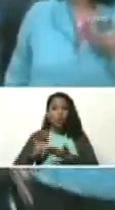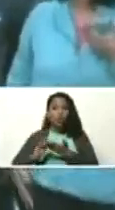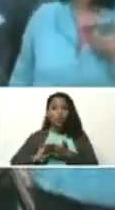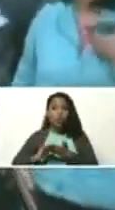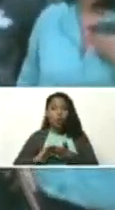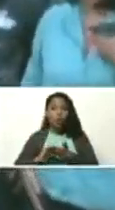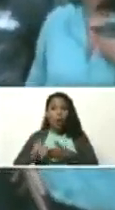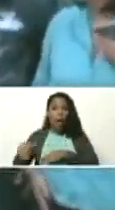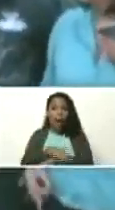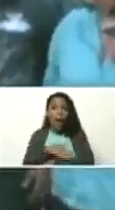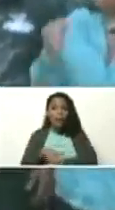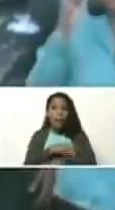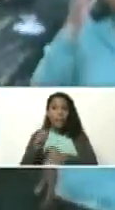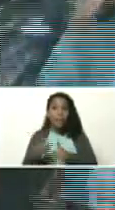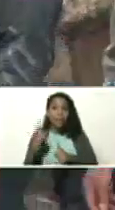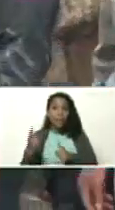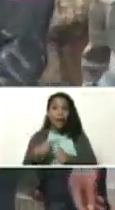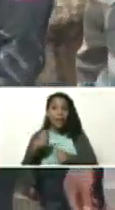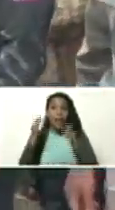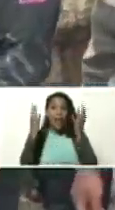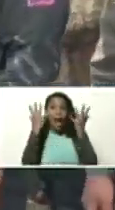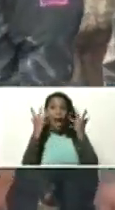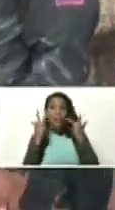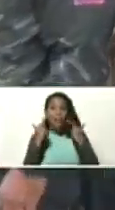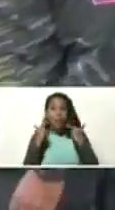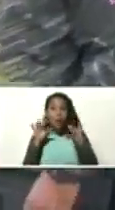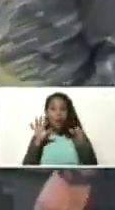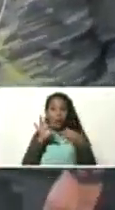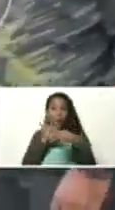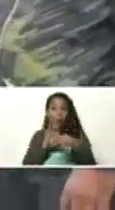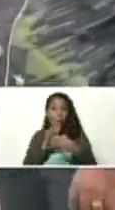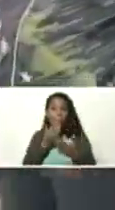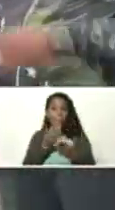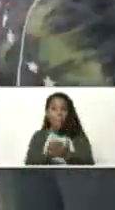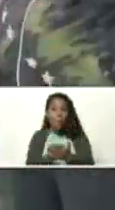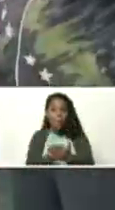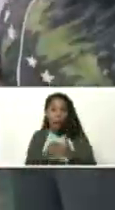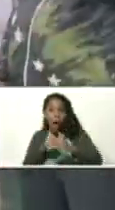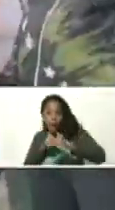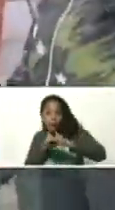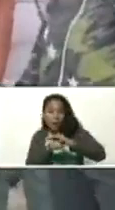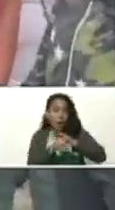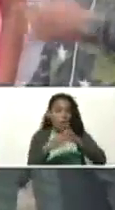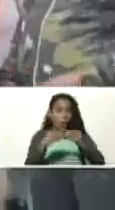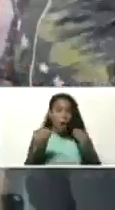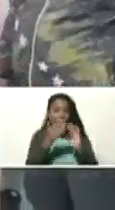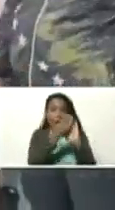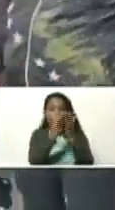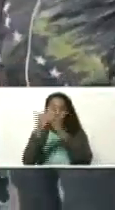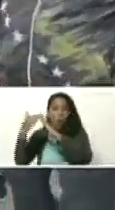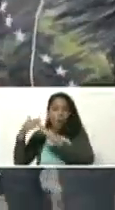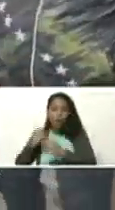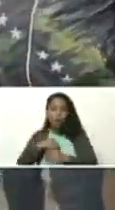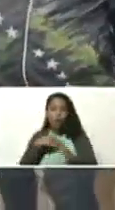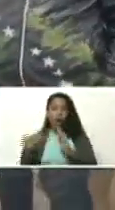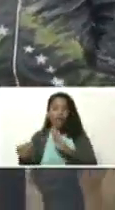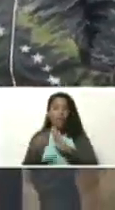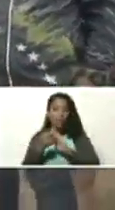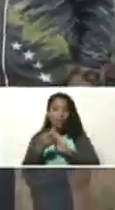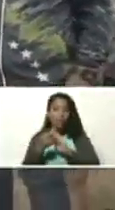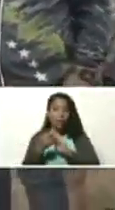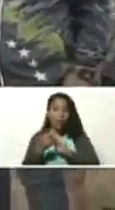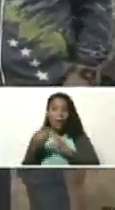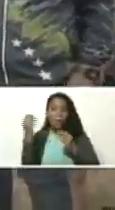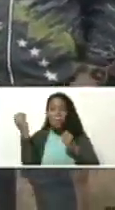es la vialidad principal del Castaño, que es la arteria que nos va a permitir acceder a todas esas comunidades que tuvimos afectación. La